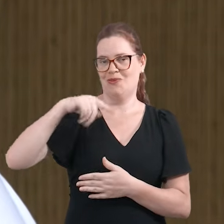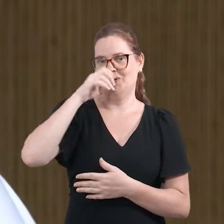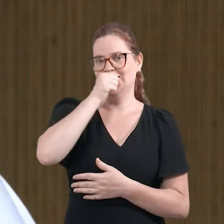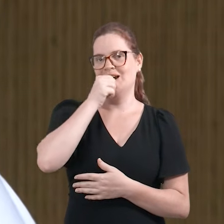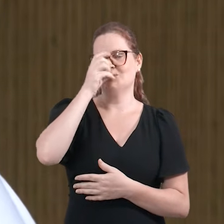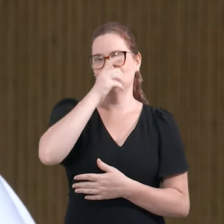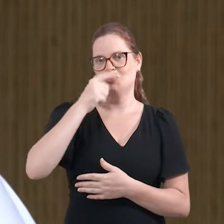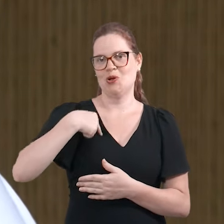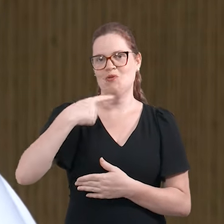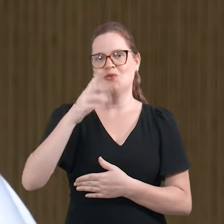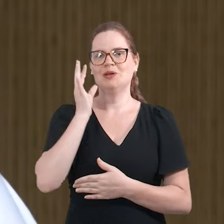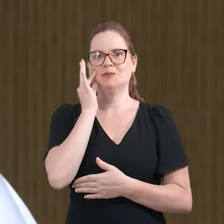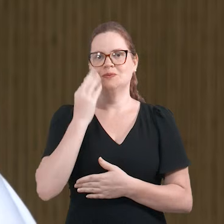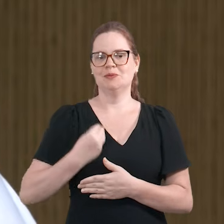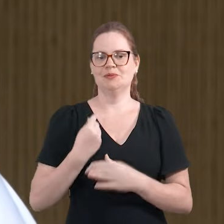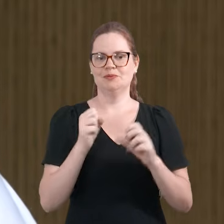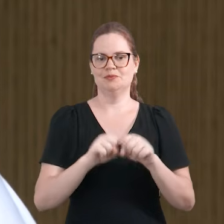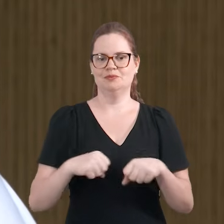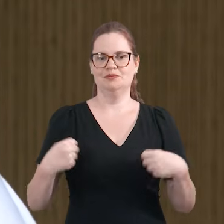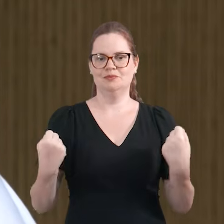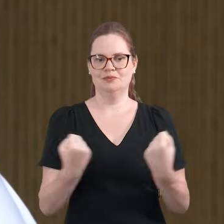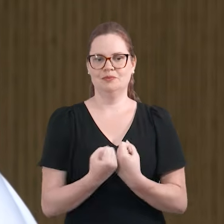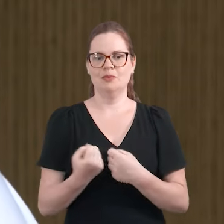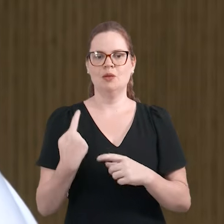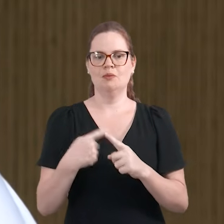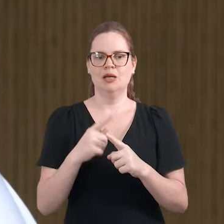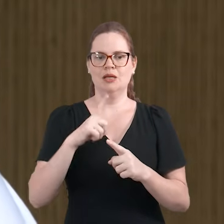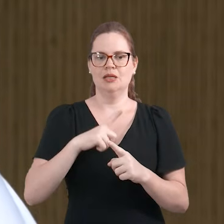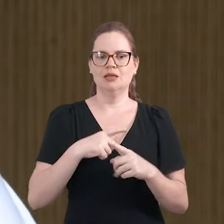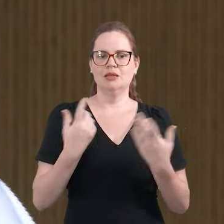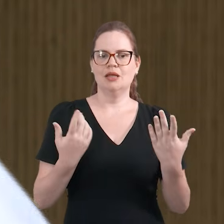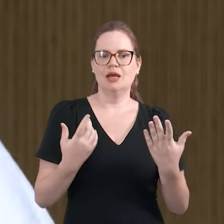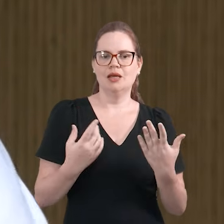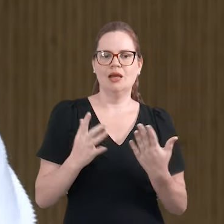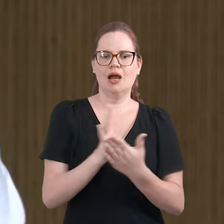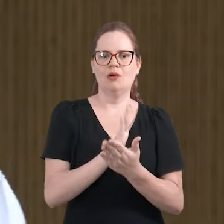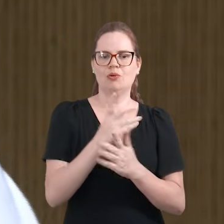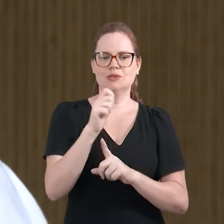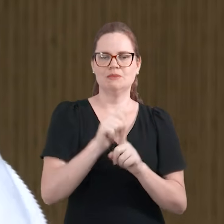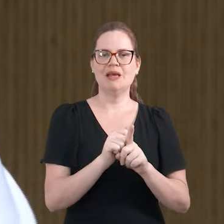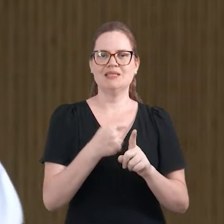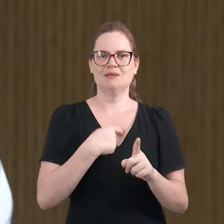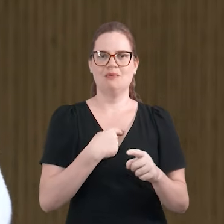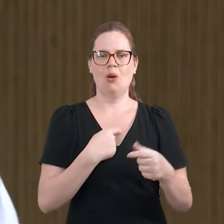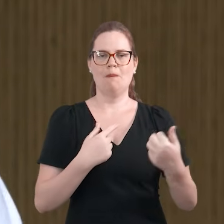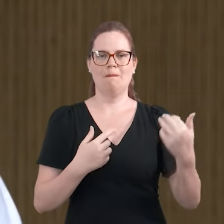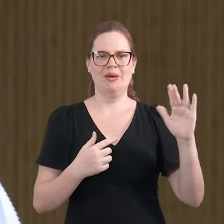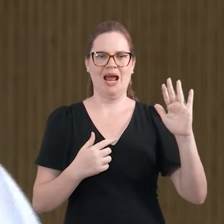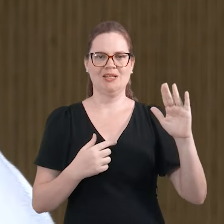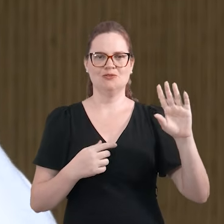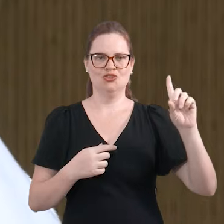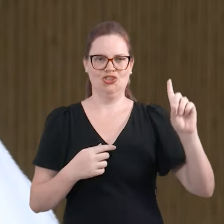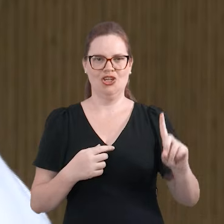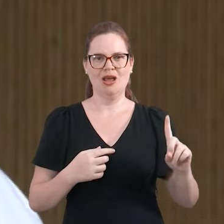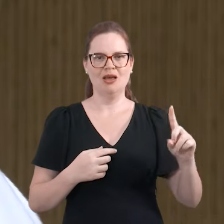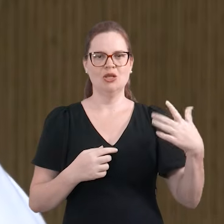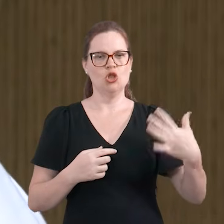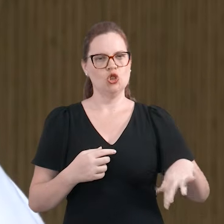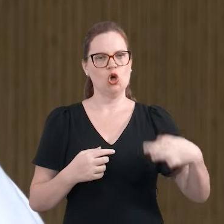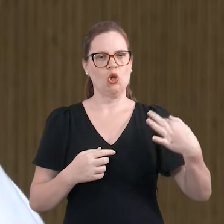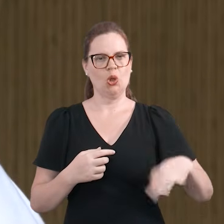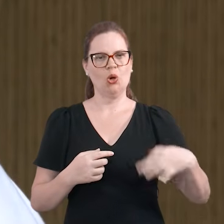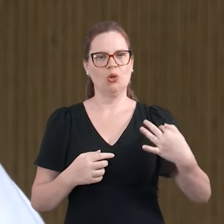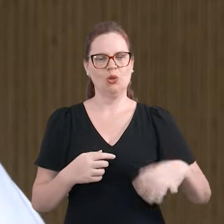el cual tenía varios meses que tenía mucho dolor en el brazo derecho, que se irradiaba esta área.